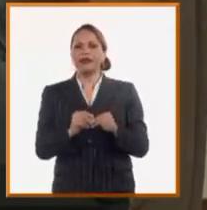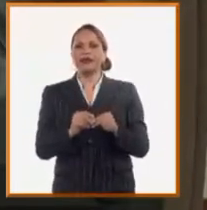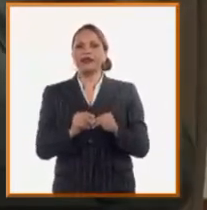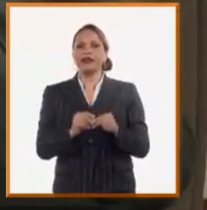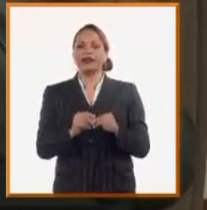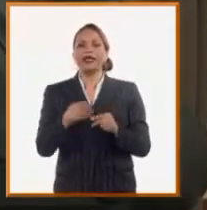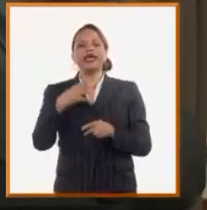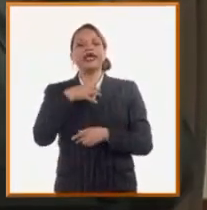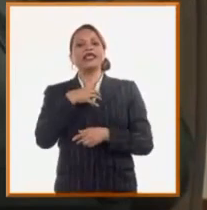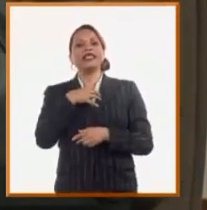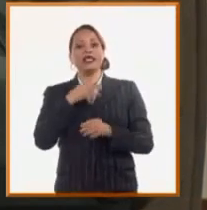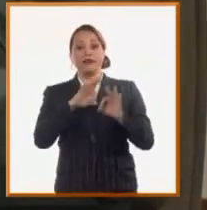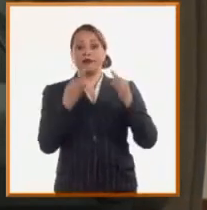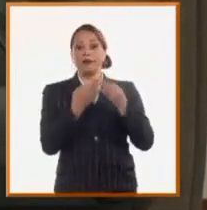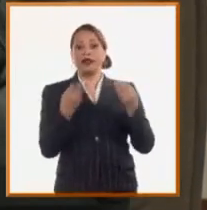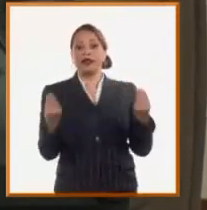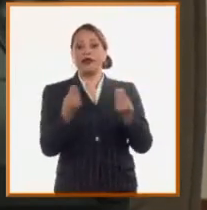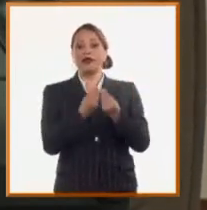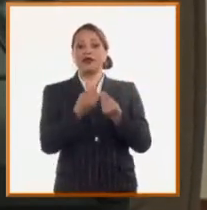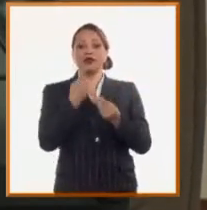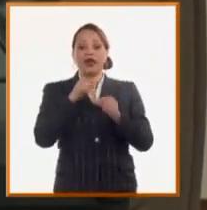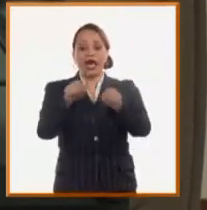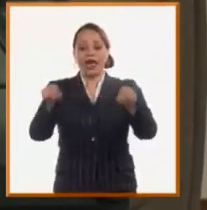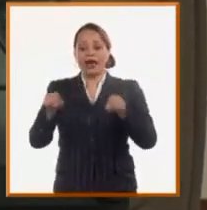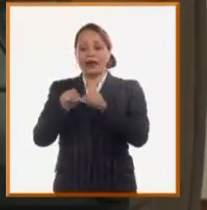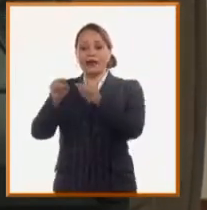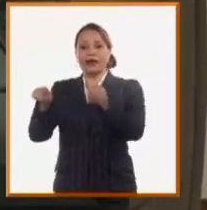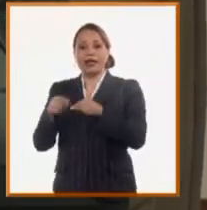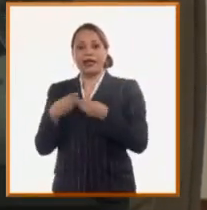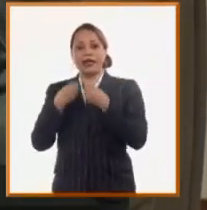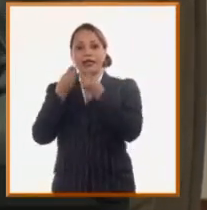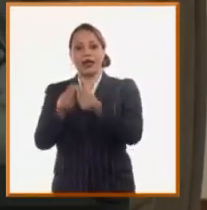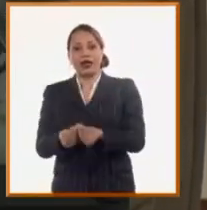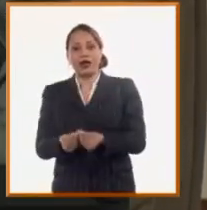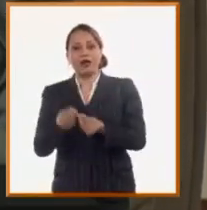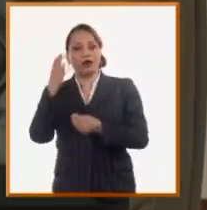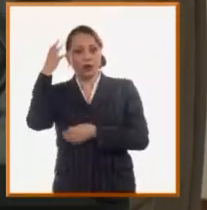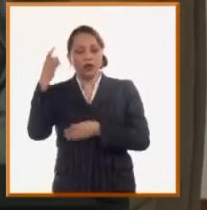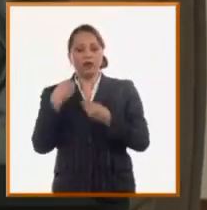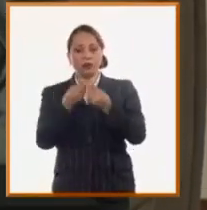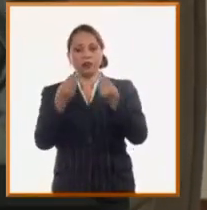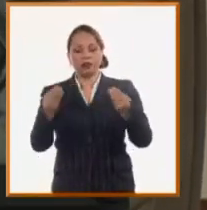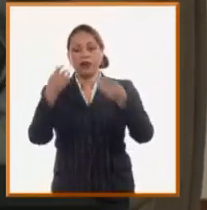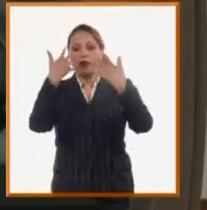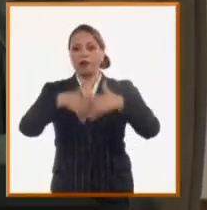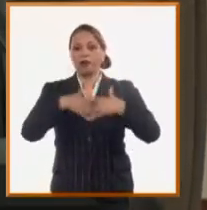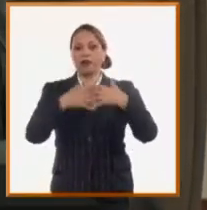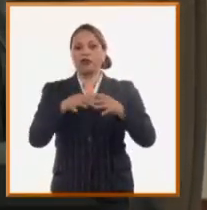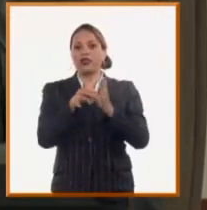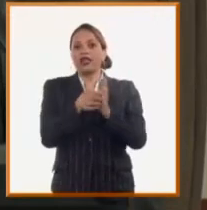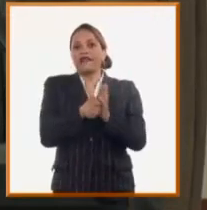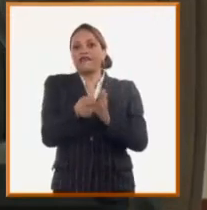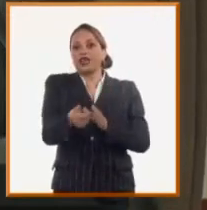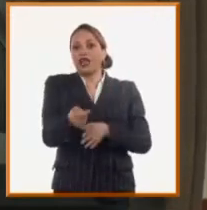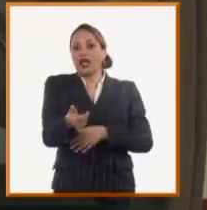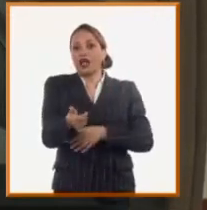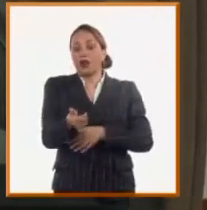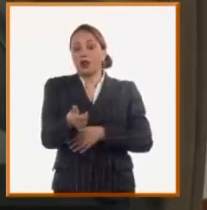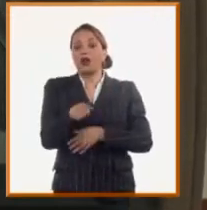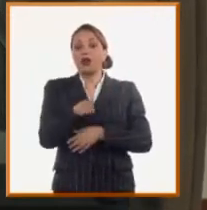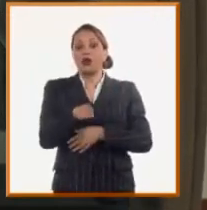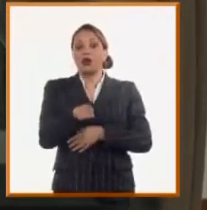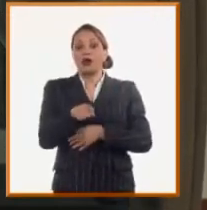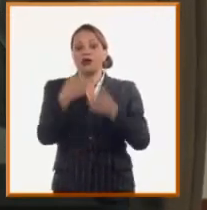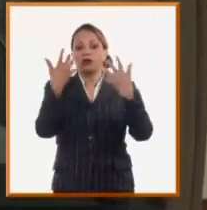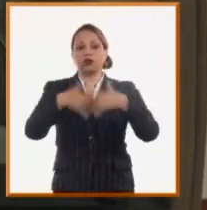Él tiene con su familia una cantidad de áreas que le ha dado el gobierno para la producción de granos, ¿sí? Para